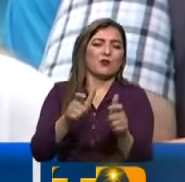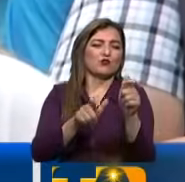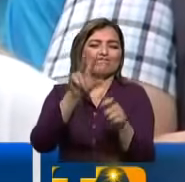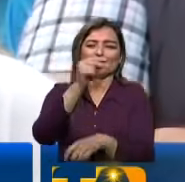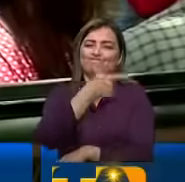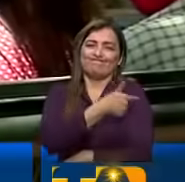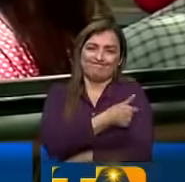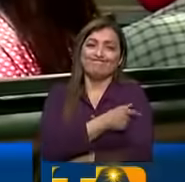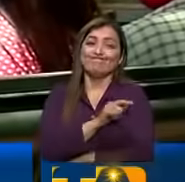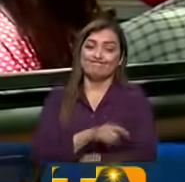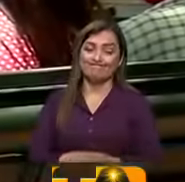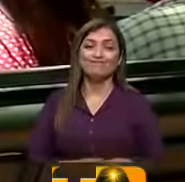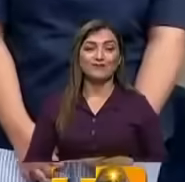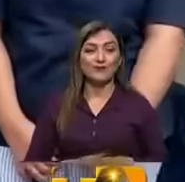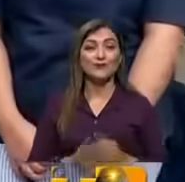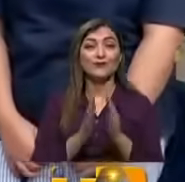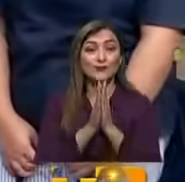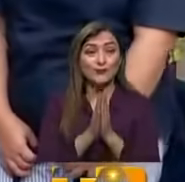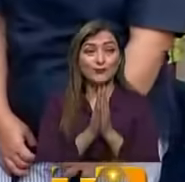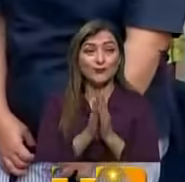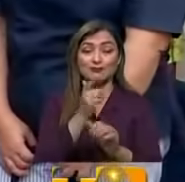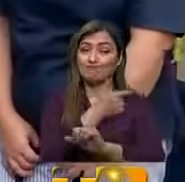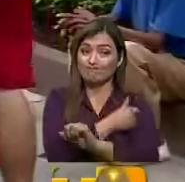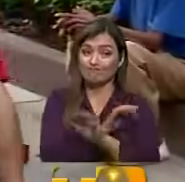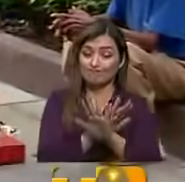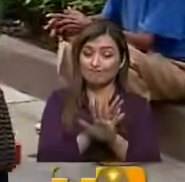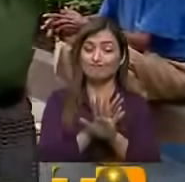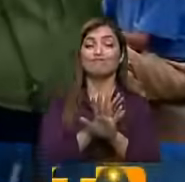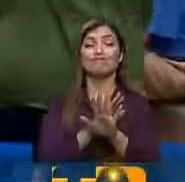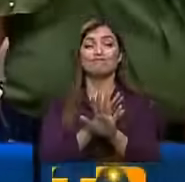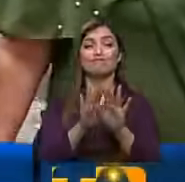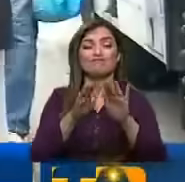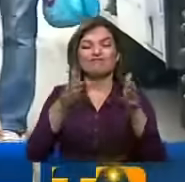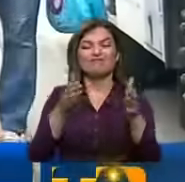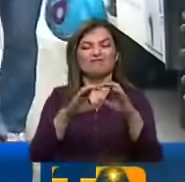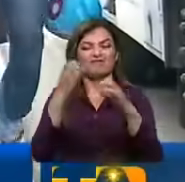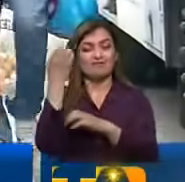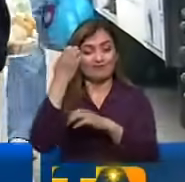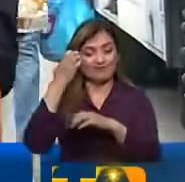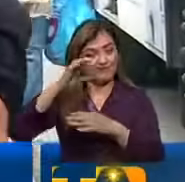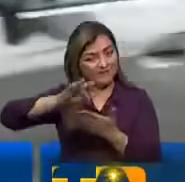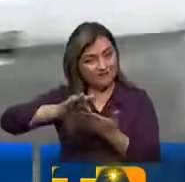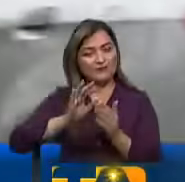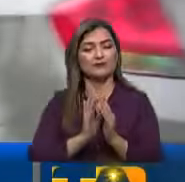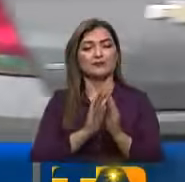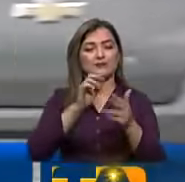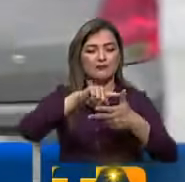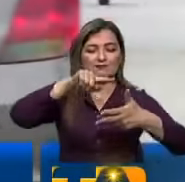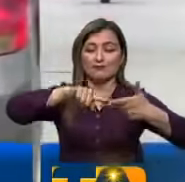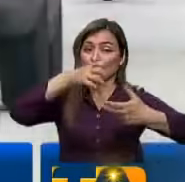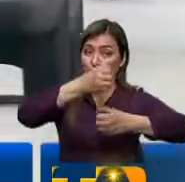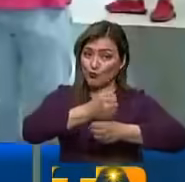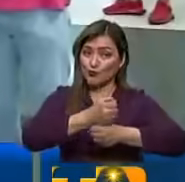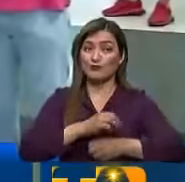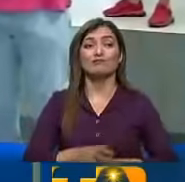no vacunados. Por lo que piden, además de las medidas ya tomadas por la mesa del COE cantonal, a mantener los protocolos de bioseguridad